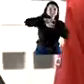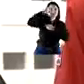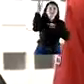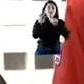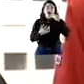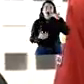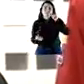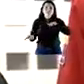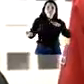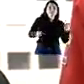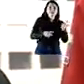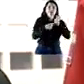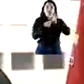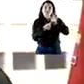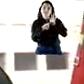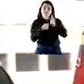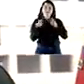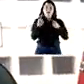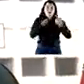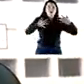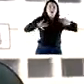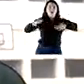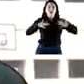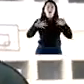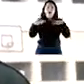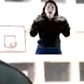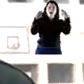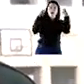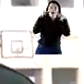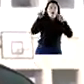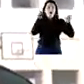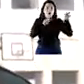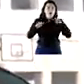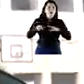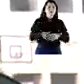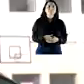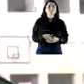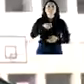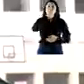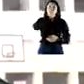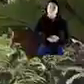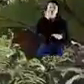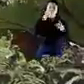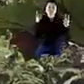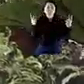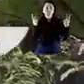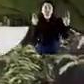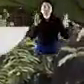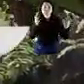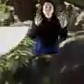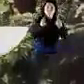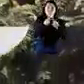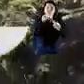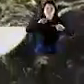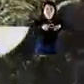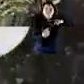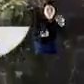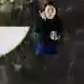personajes como son duendes o también la viuda. Vamos a trabajar junto con el artista de Arte Maníacos. Vamos a tener